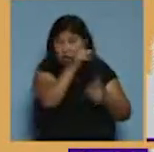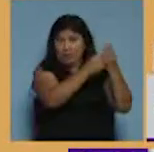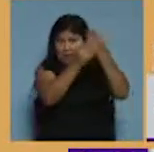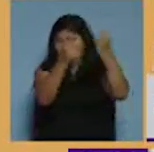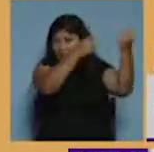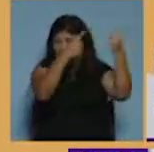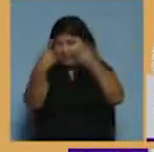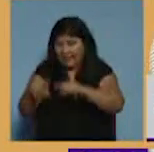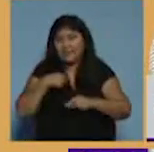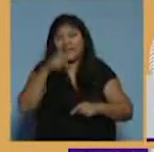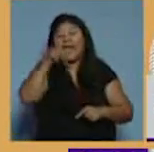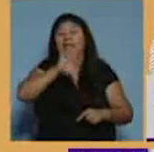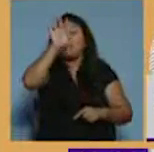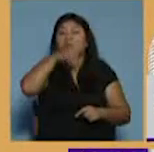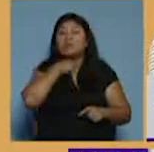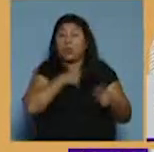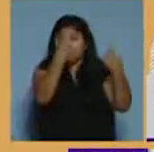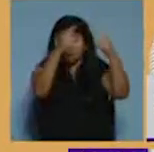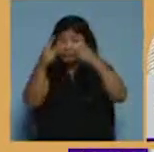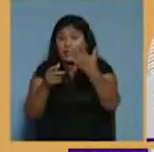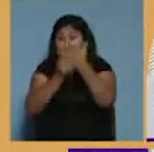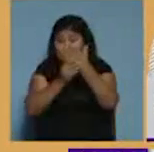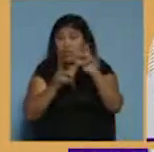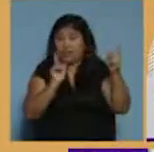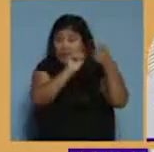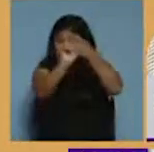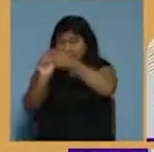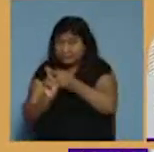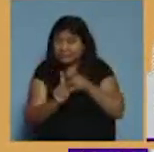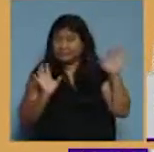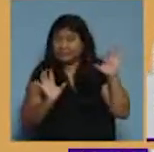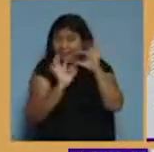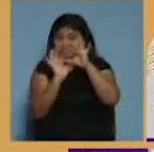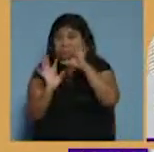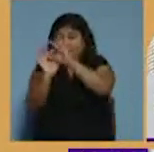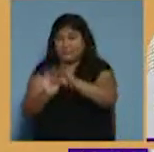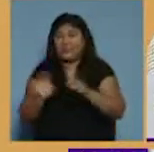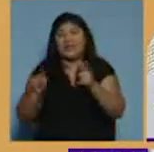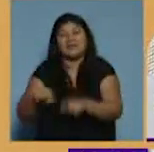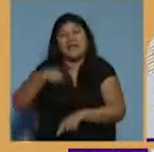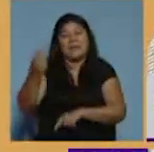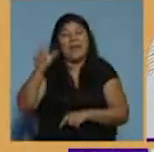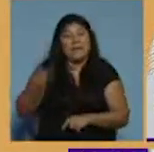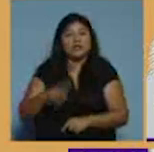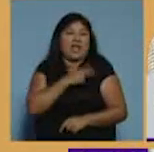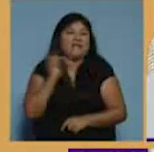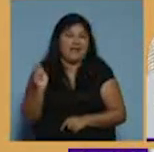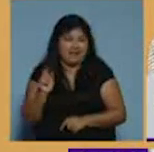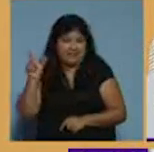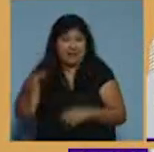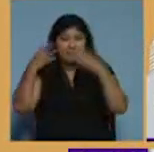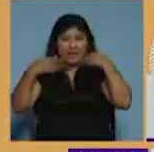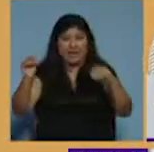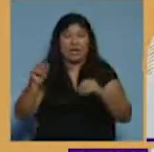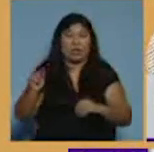lo que serían los líderes de esta jefe de esta asociación ilícita que era milagrosa la y su grupo